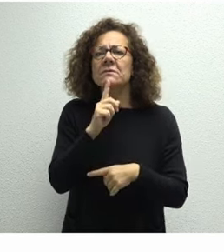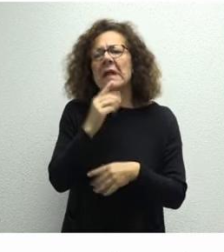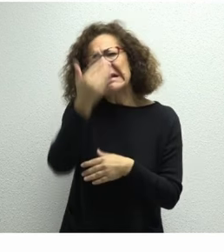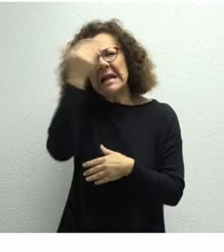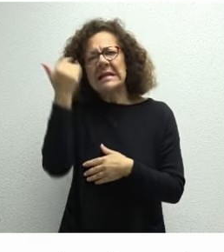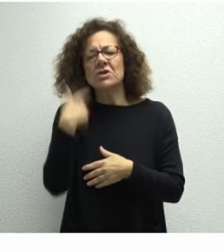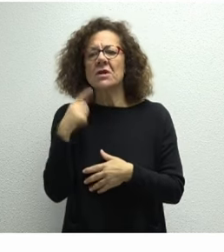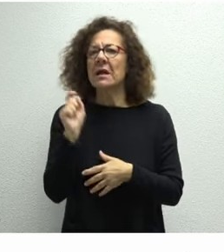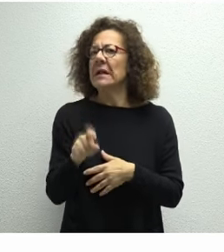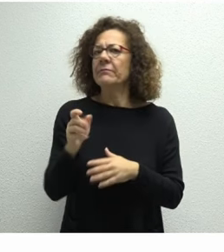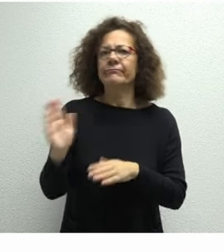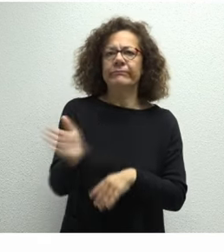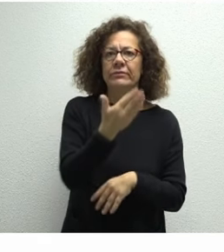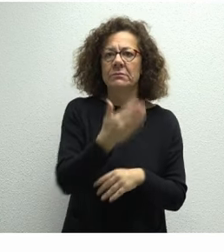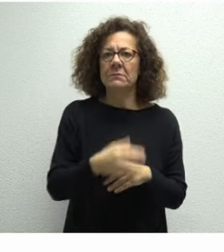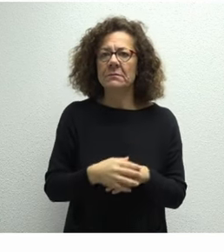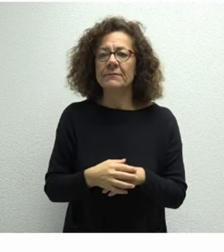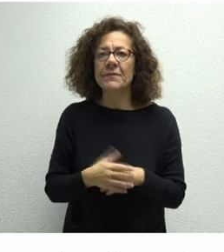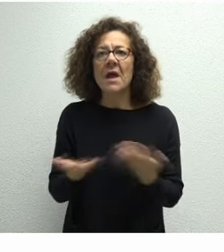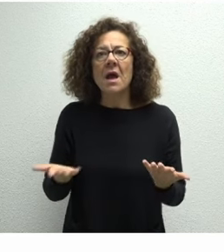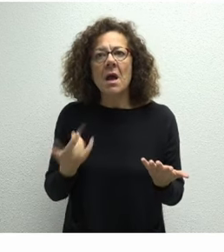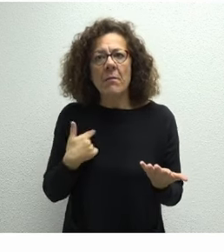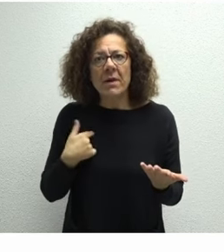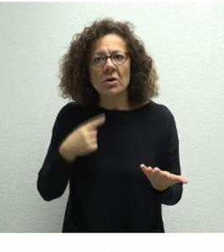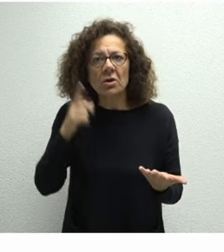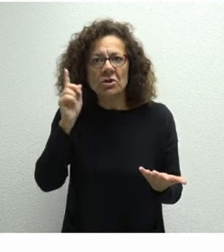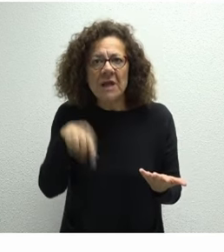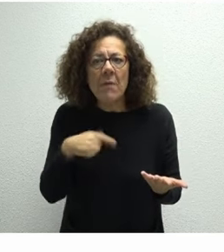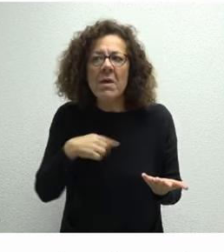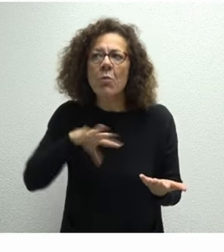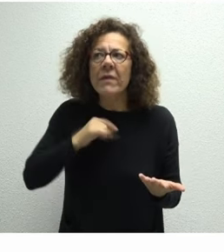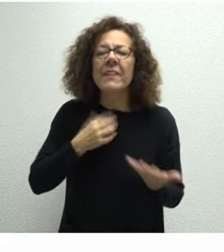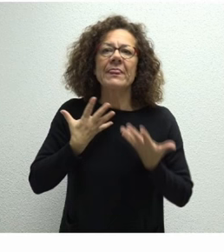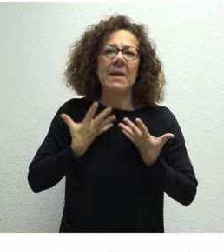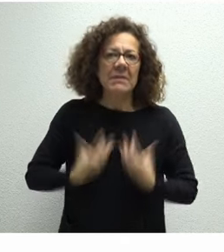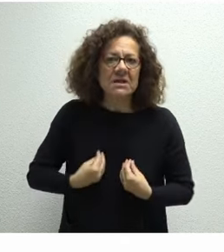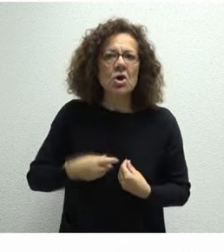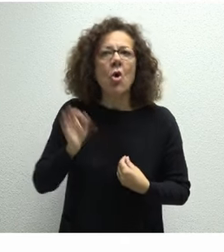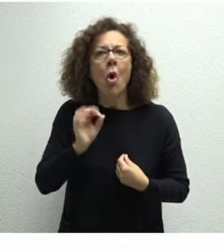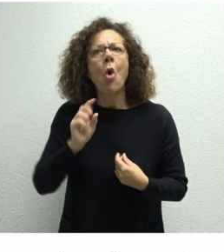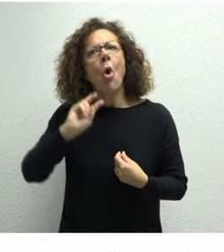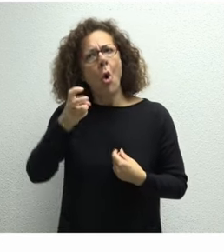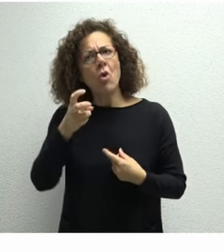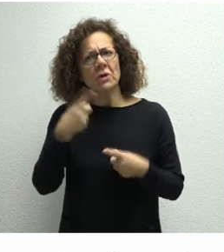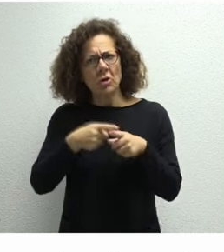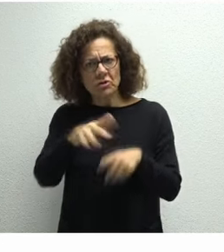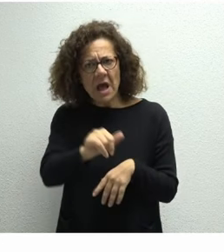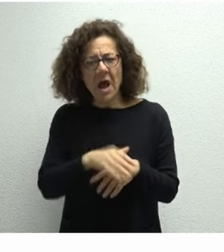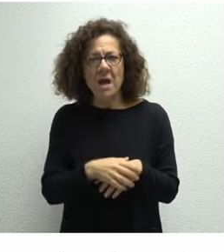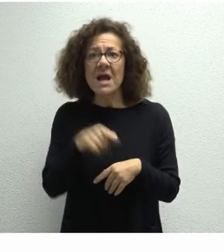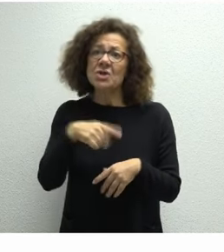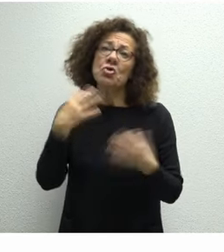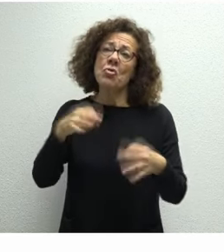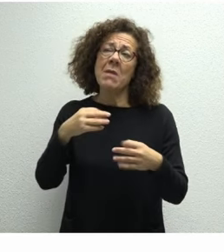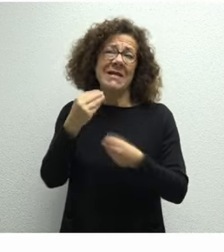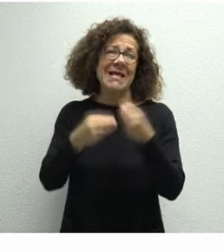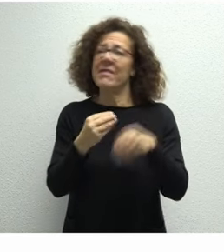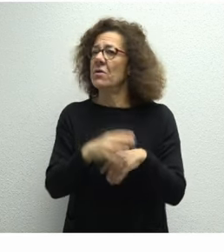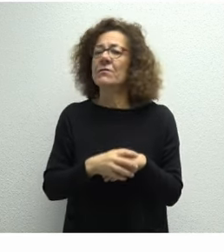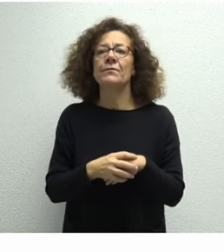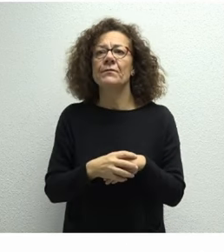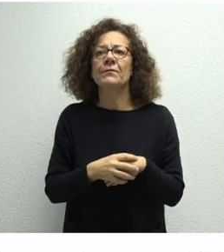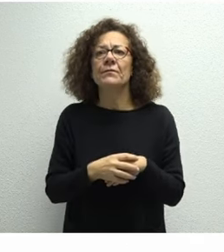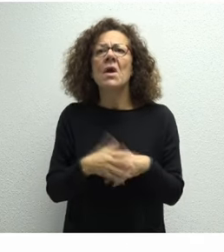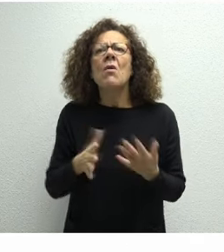está bueno pero como morbidamente igual tiene una depresión o tiene cualquier otra cosa eso no no no lo solemos hacer no por